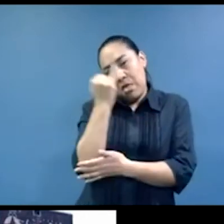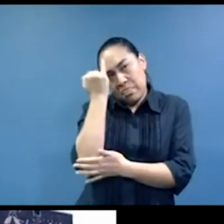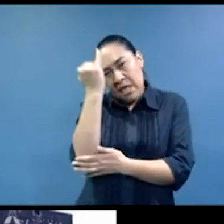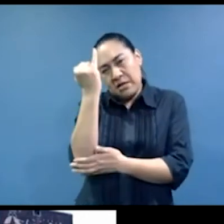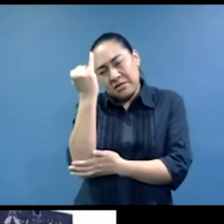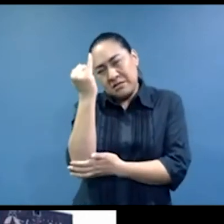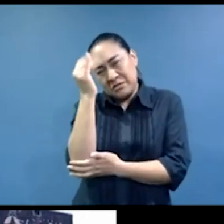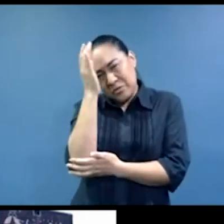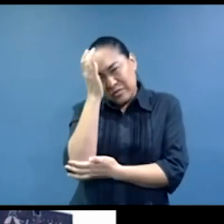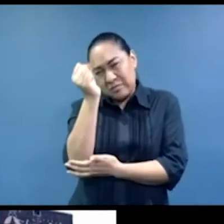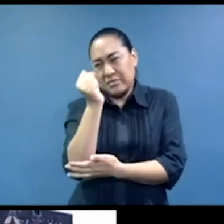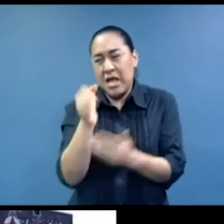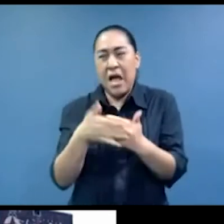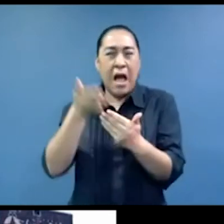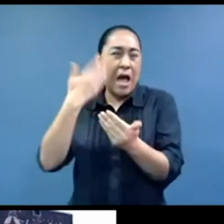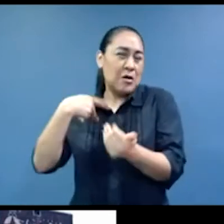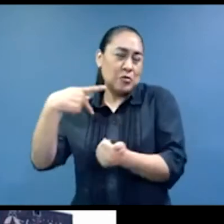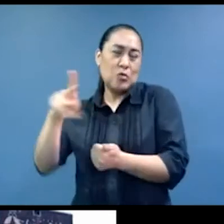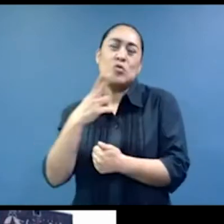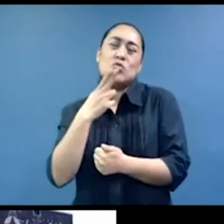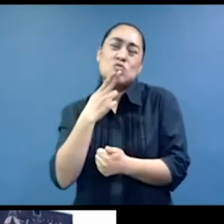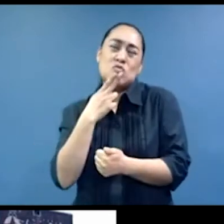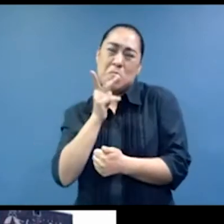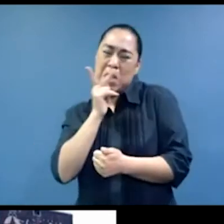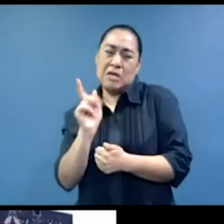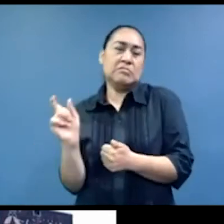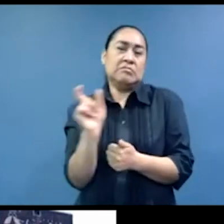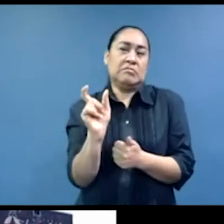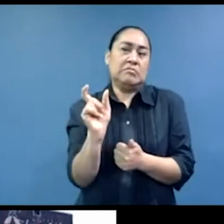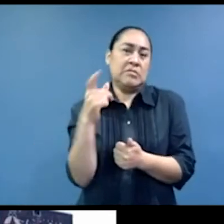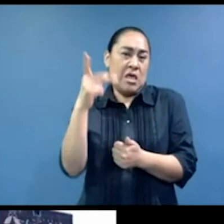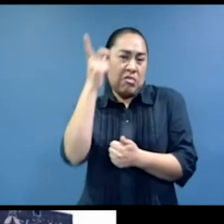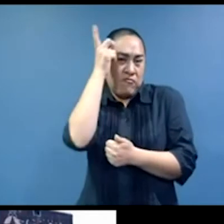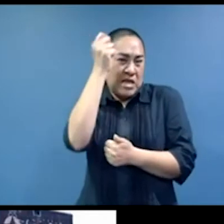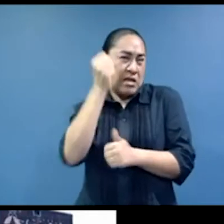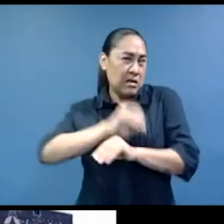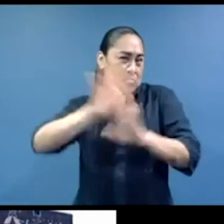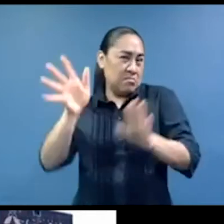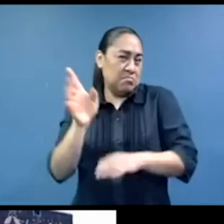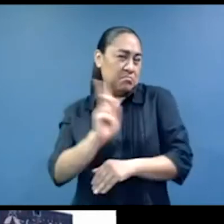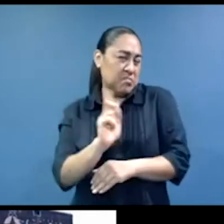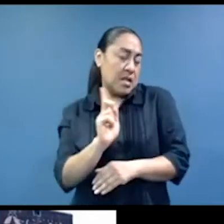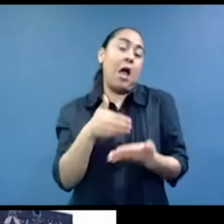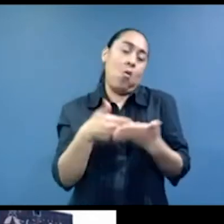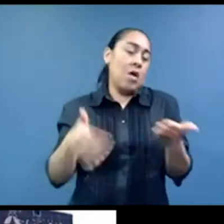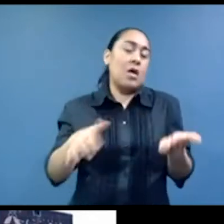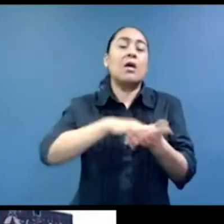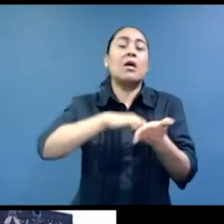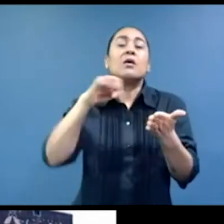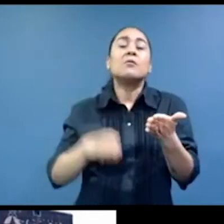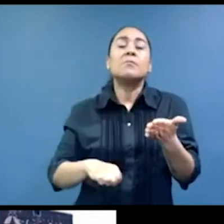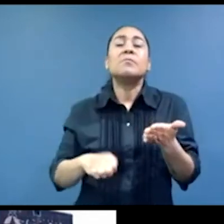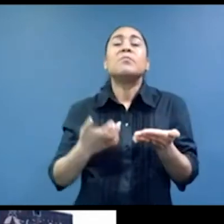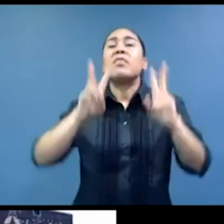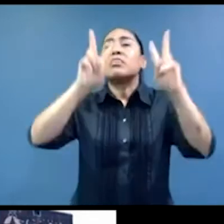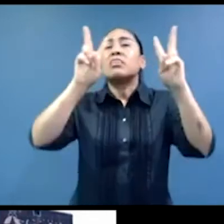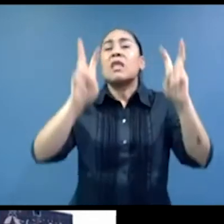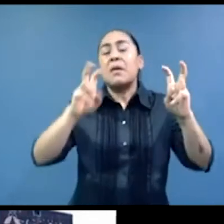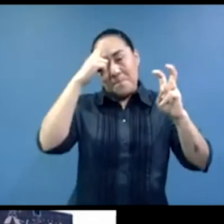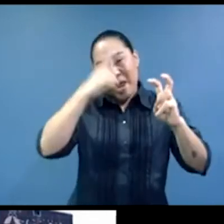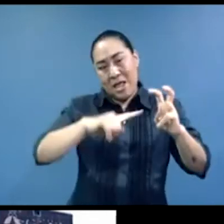ahí con una definición no muy clara. Un ejemplo es, por ejemplo, el tema de la concepción.